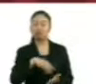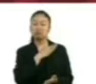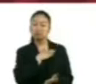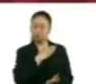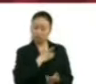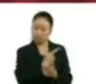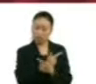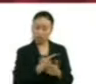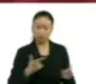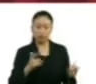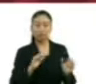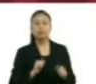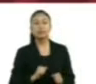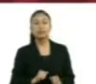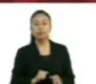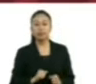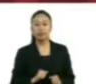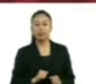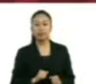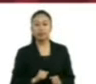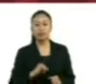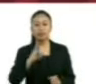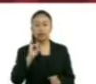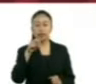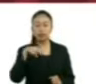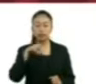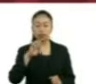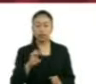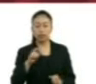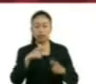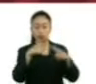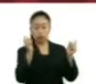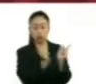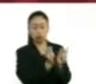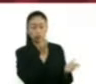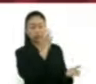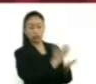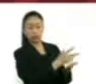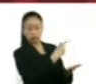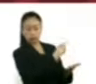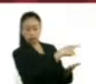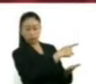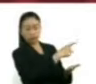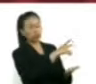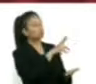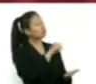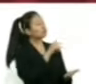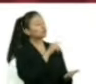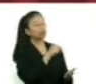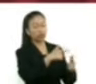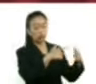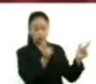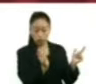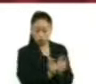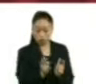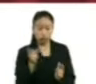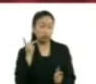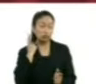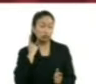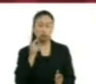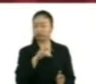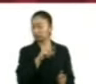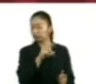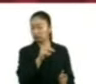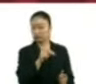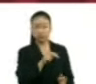lo dije ayer. El INE no es patrimonio de un grupo, no es patrimonio de los partidos políticos, es una